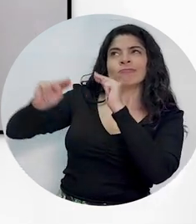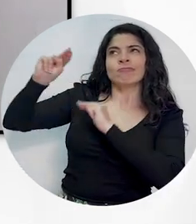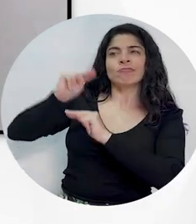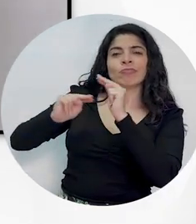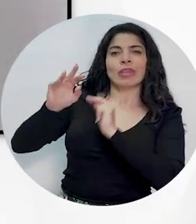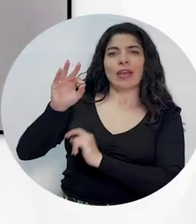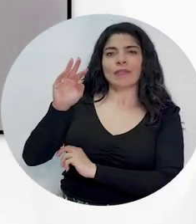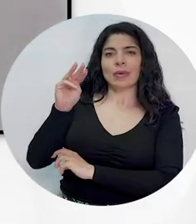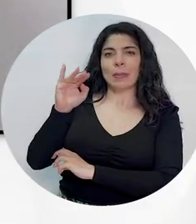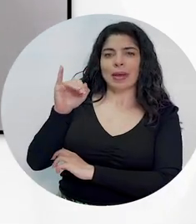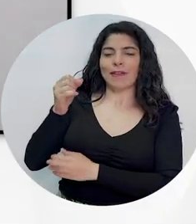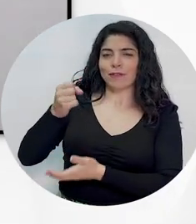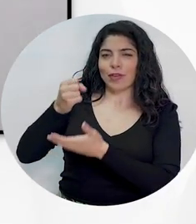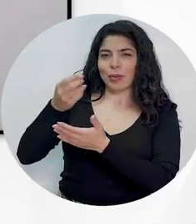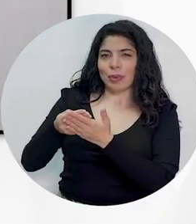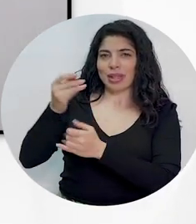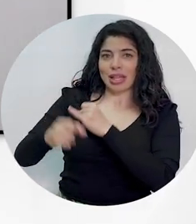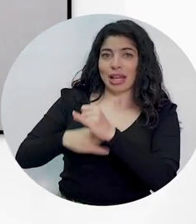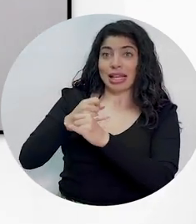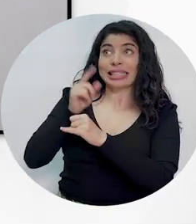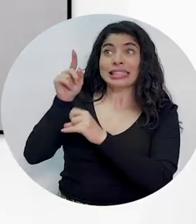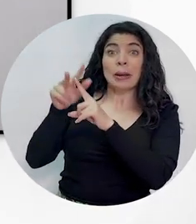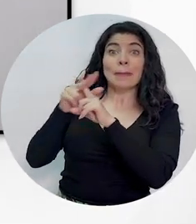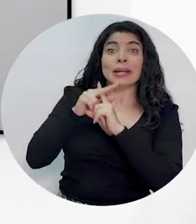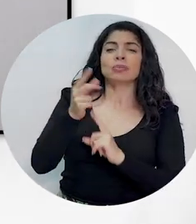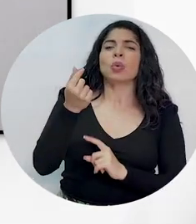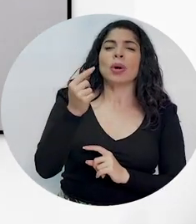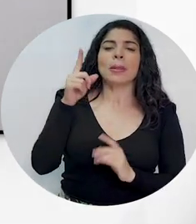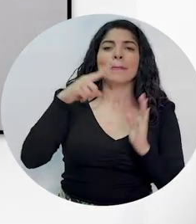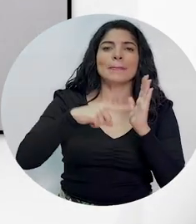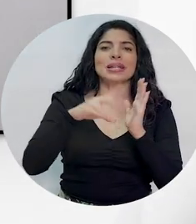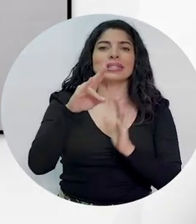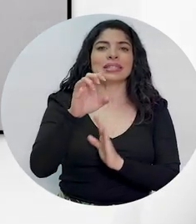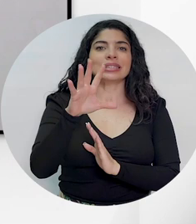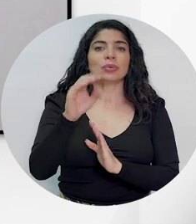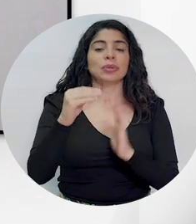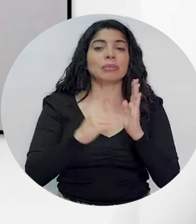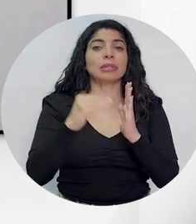un acuerdo con el FMI. Este es un préstamo importante de